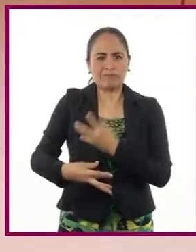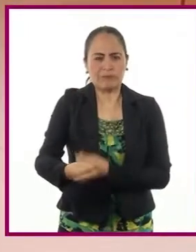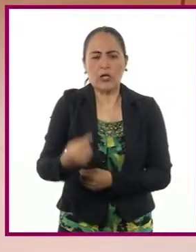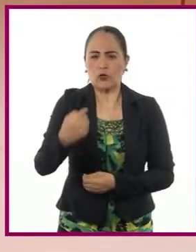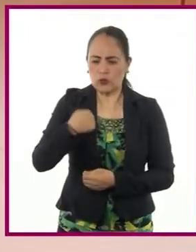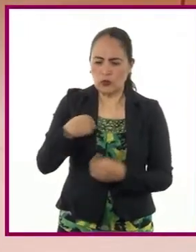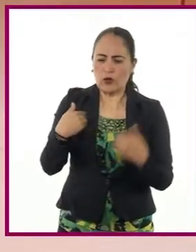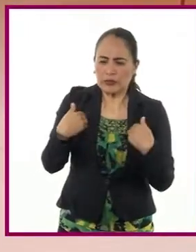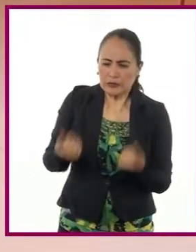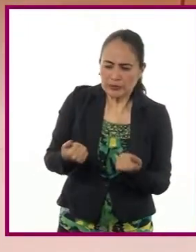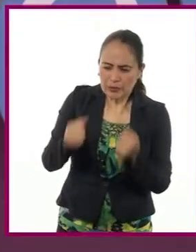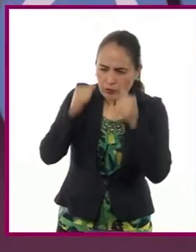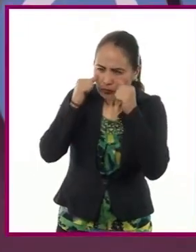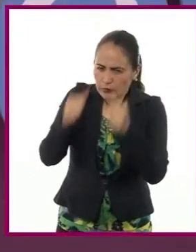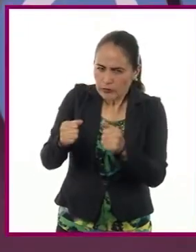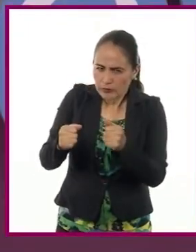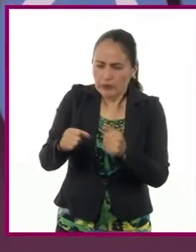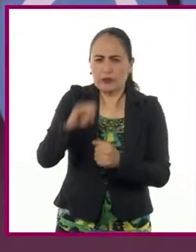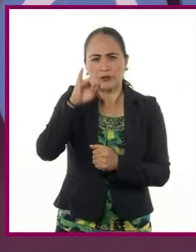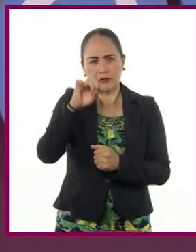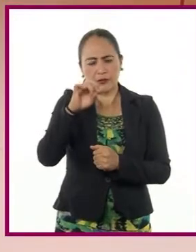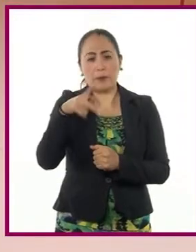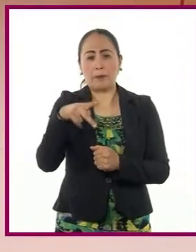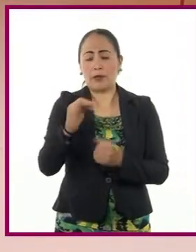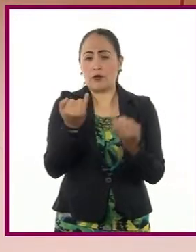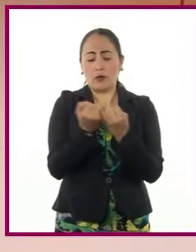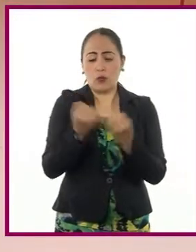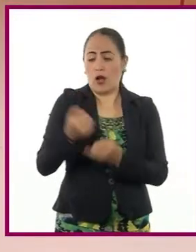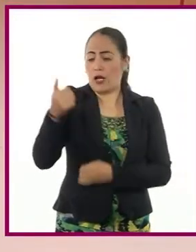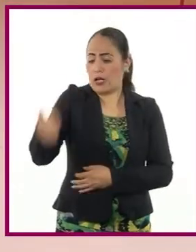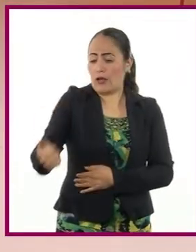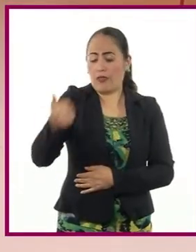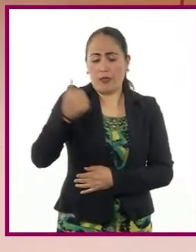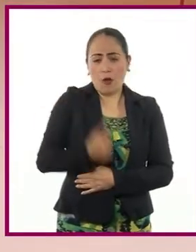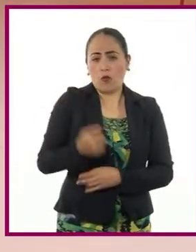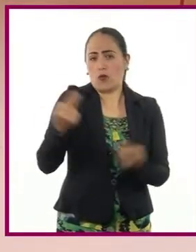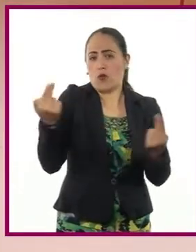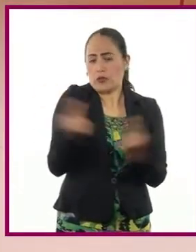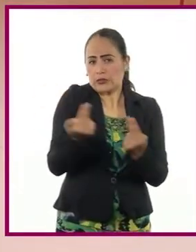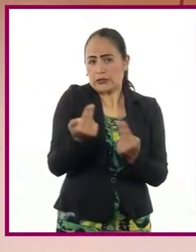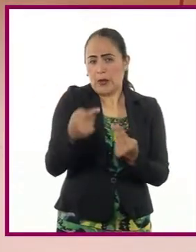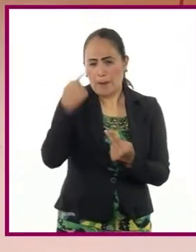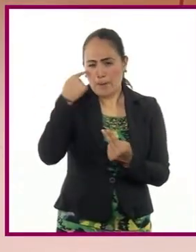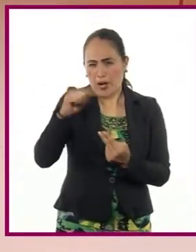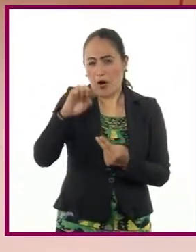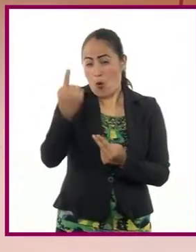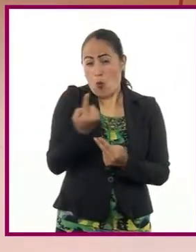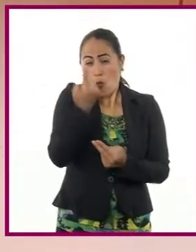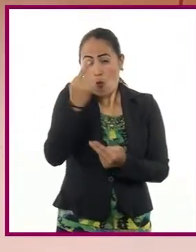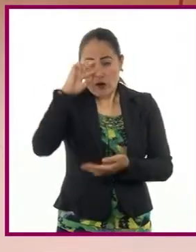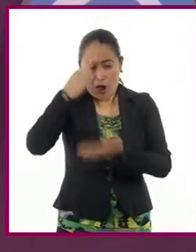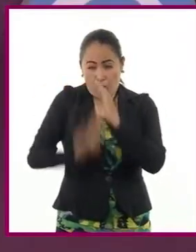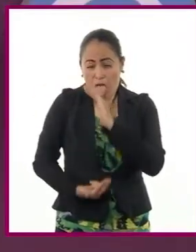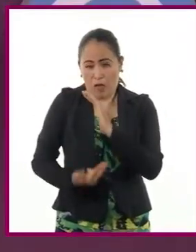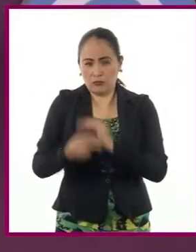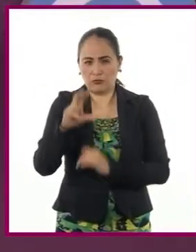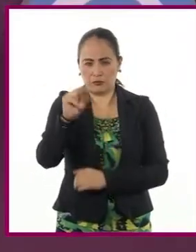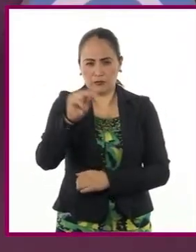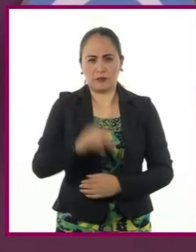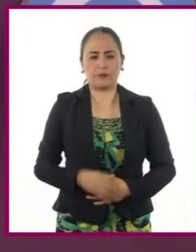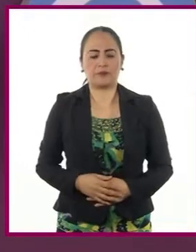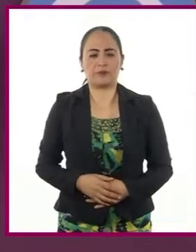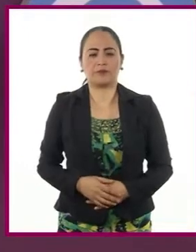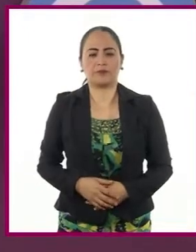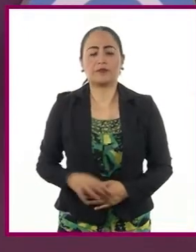comprendo, pero también determinar qué necesita cada quien para que nadie se sienta agraviada o agraviado. La